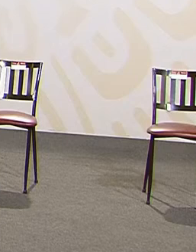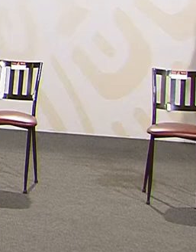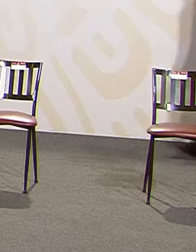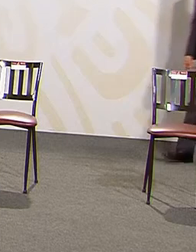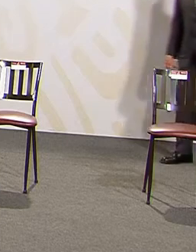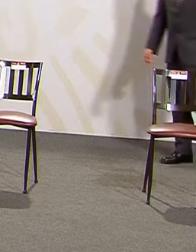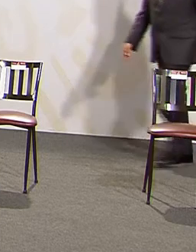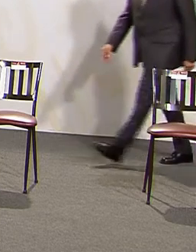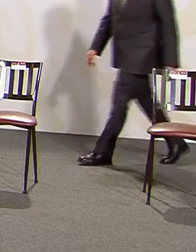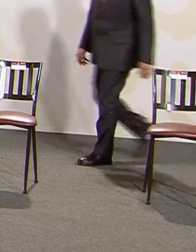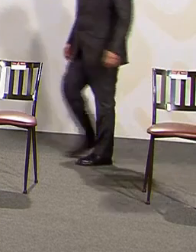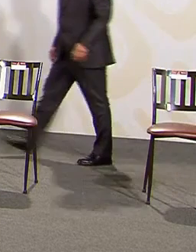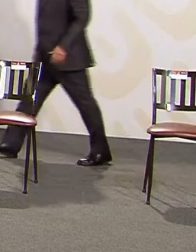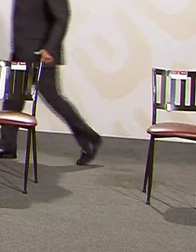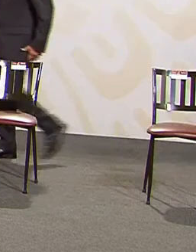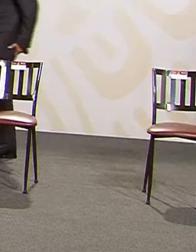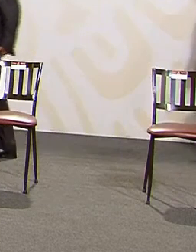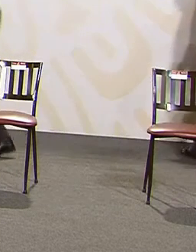¡Ánimo!